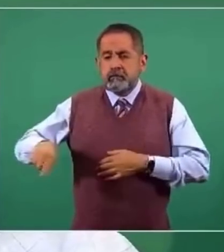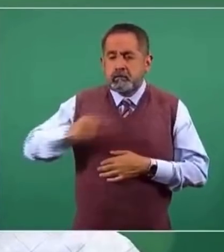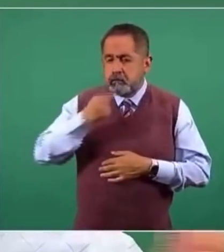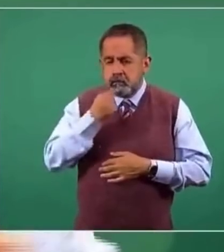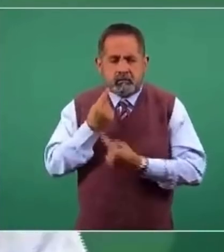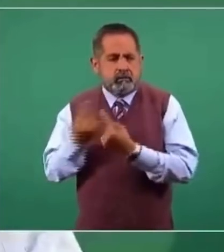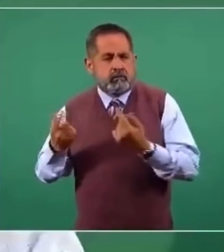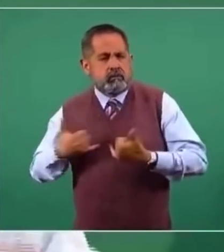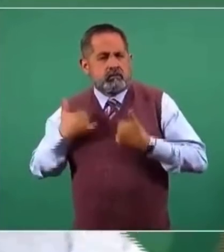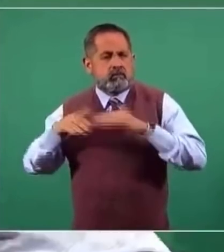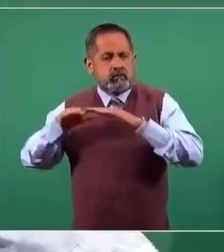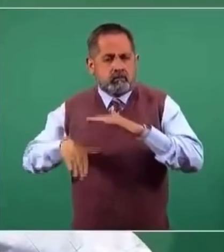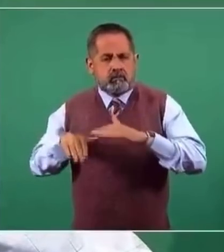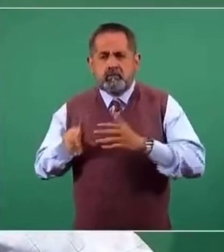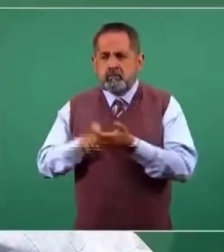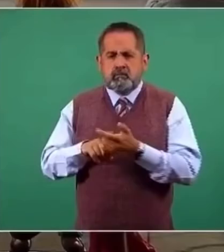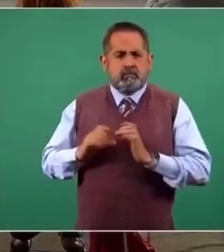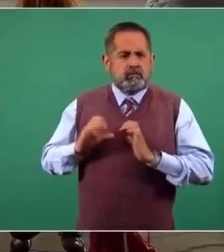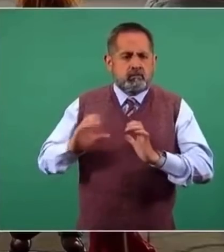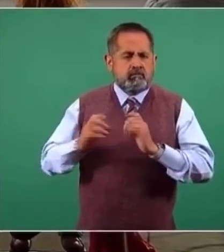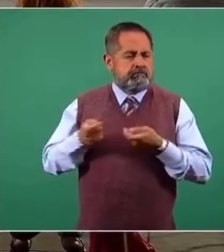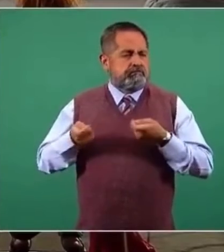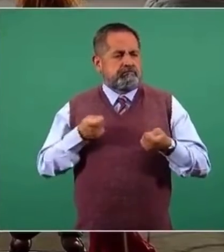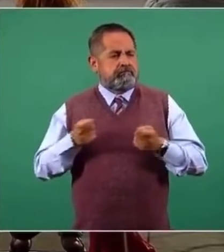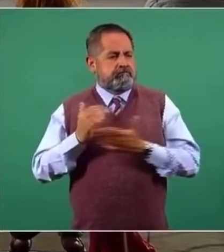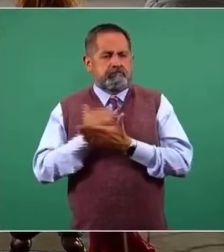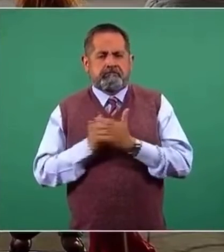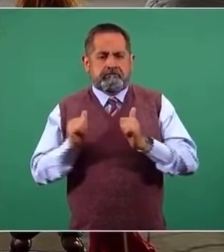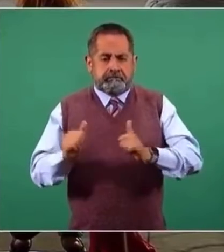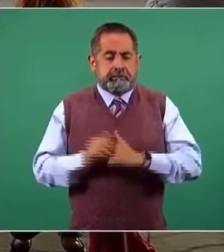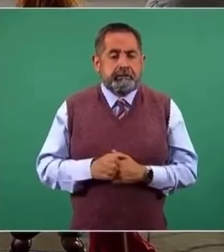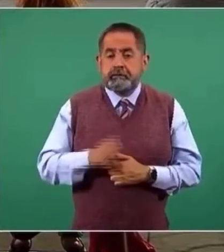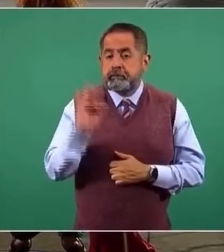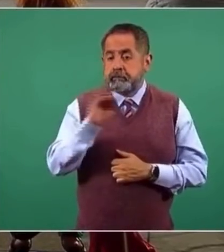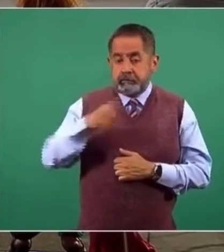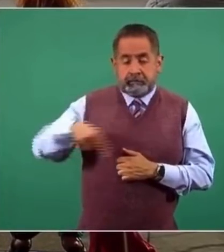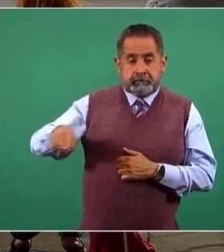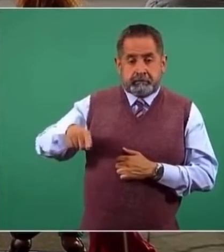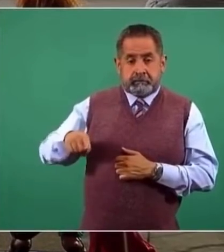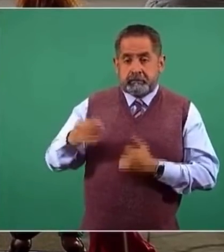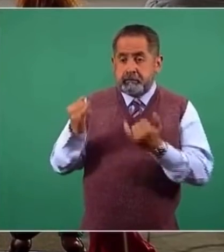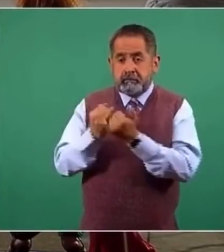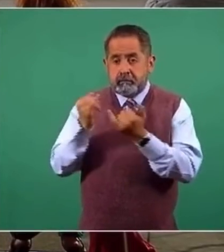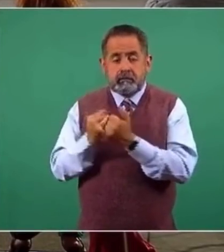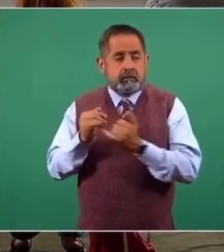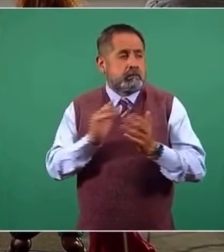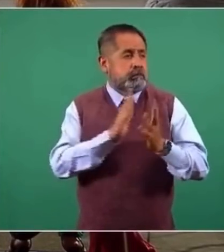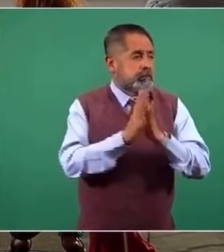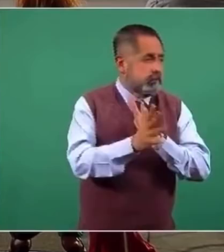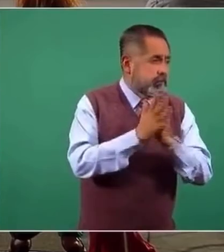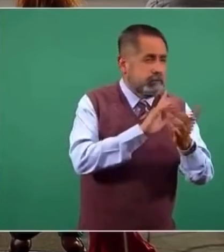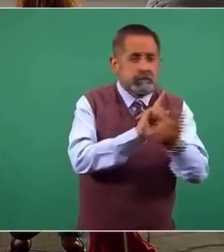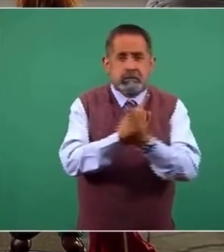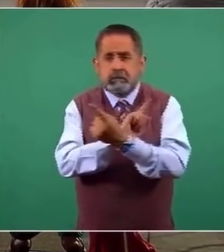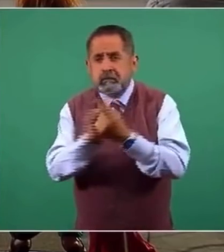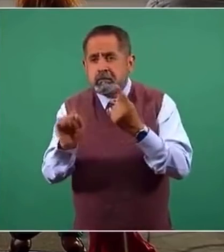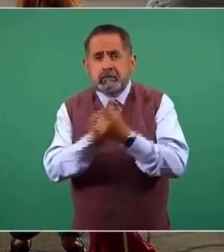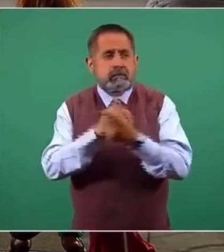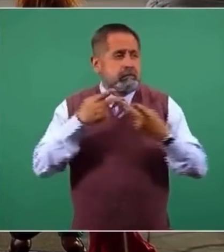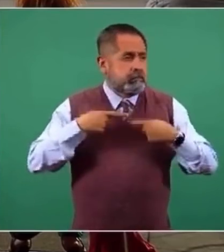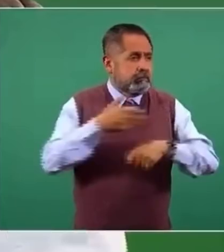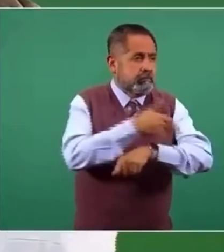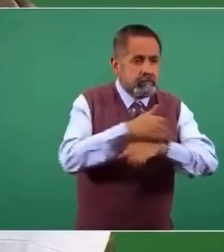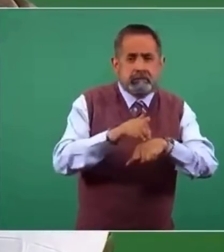estos pequeñines han mantenido el riesgo controlado. Pero si estos menores de edad están igualmente interactuando con familiares,